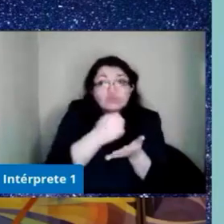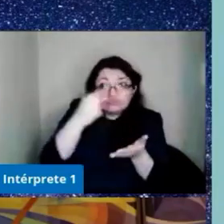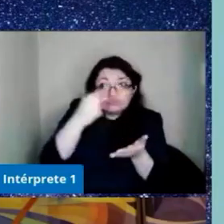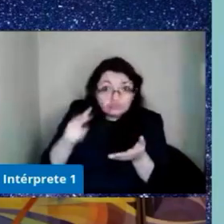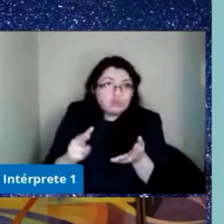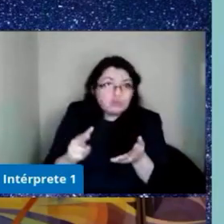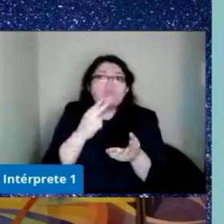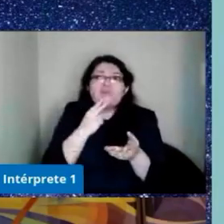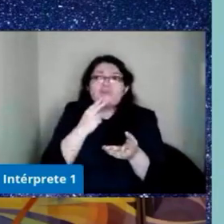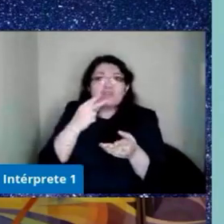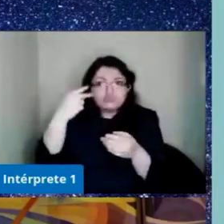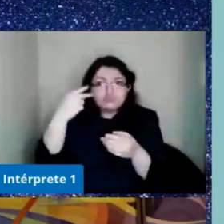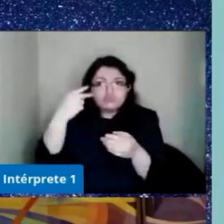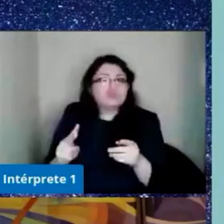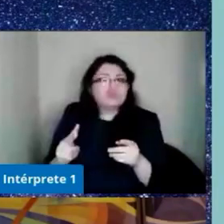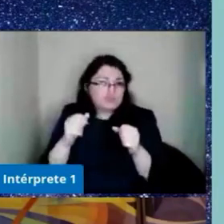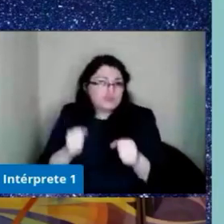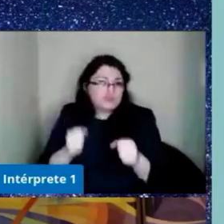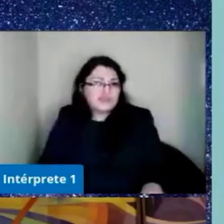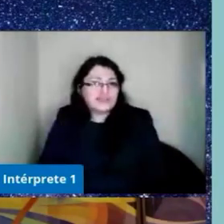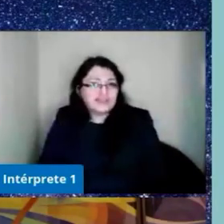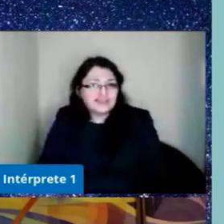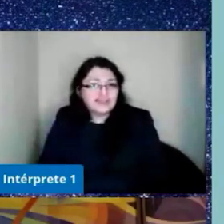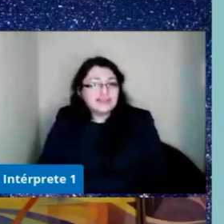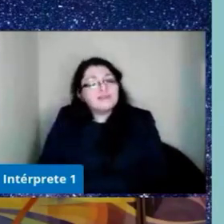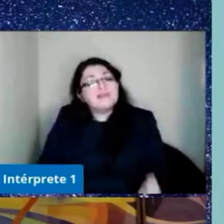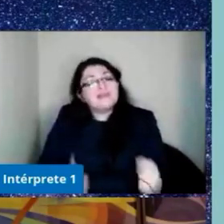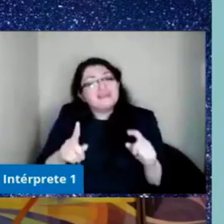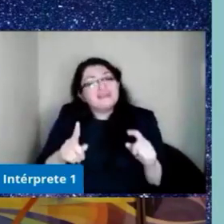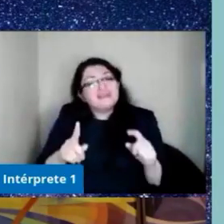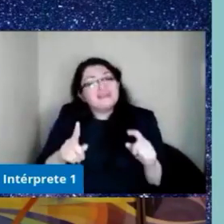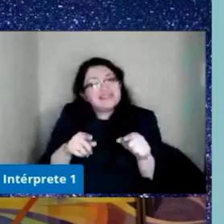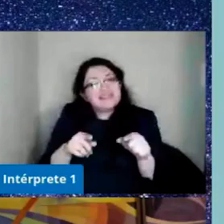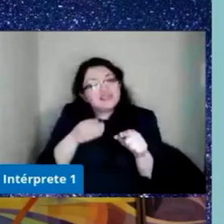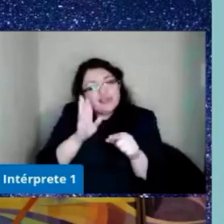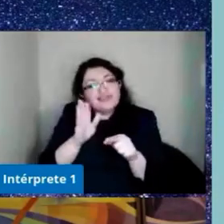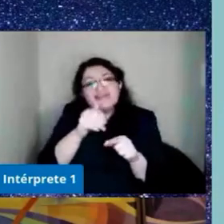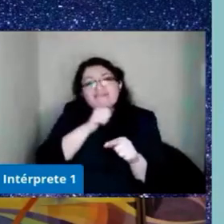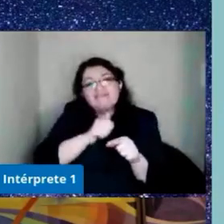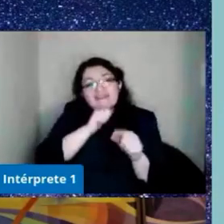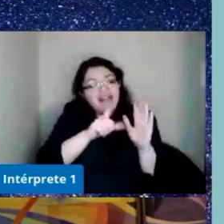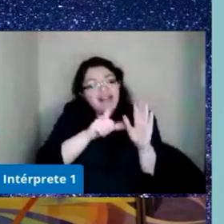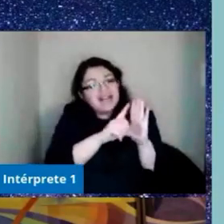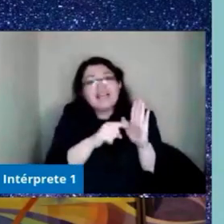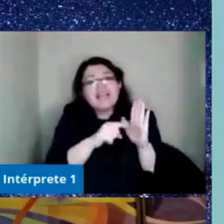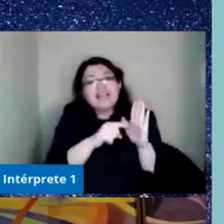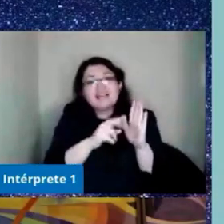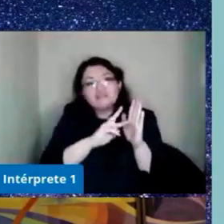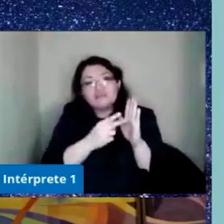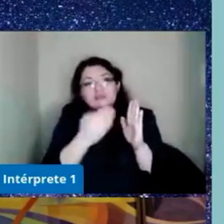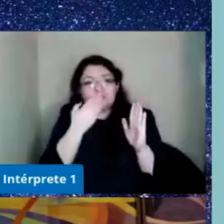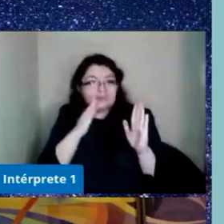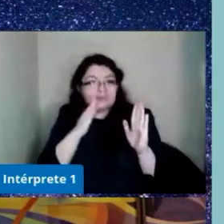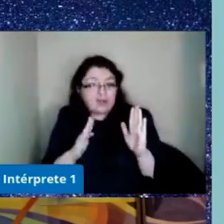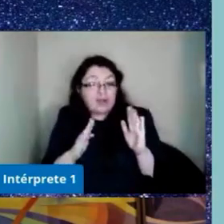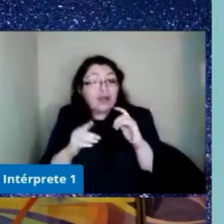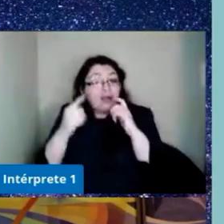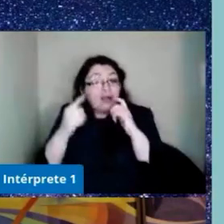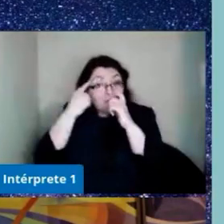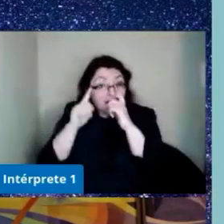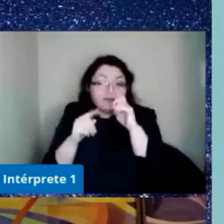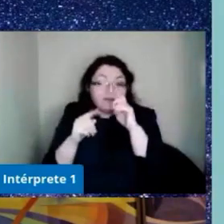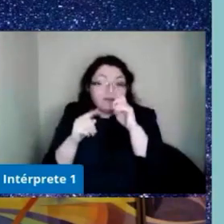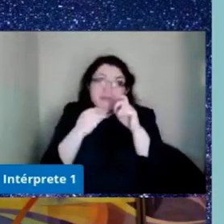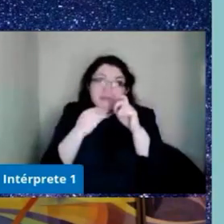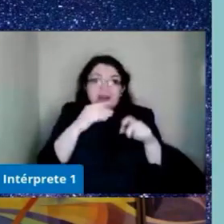digamos. Eh, Aún así hay cosas que mejorar en esta ley, pero de todas formas, el hecho de las empresas tener